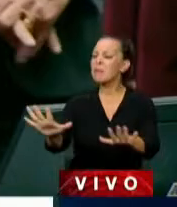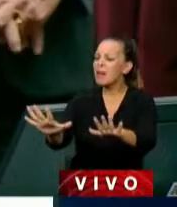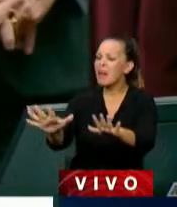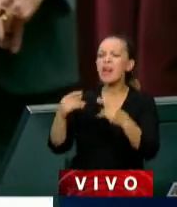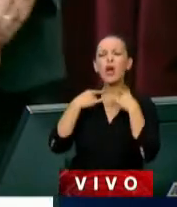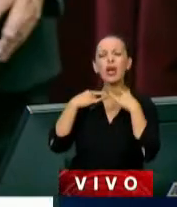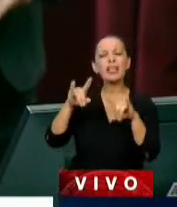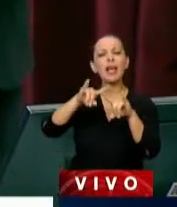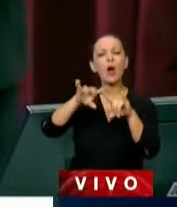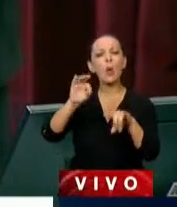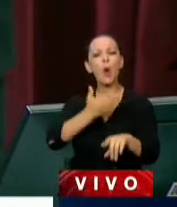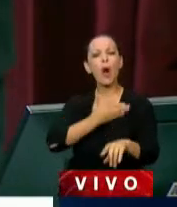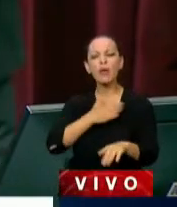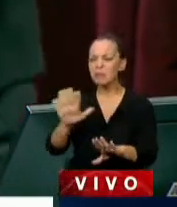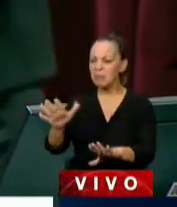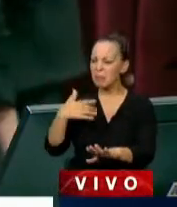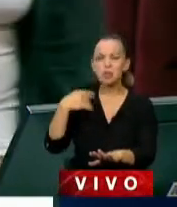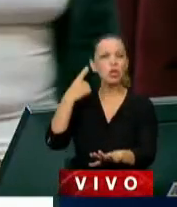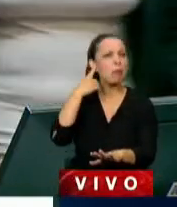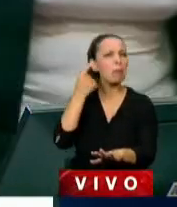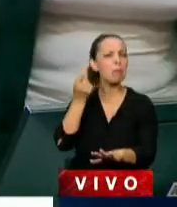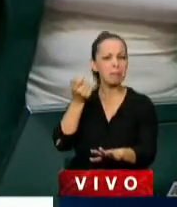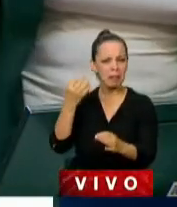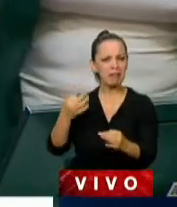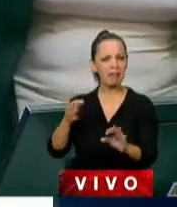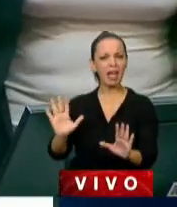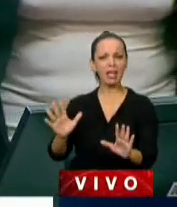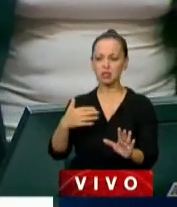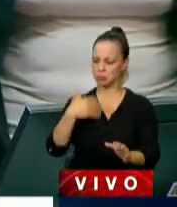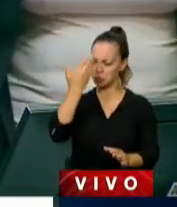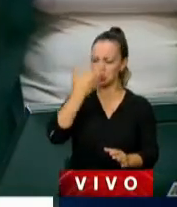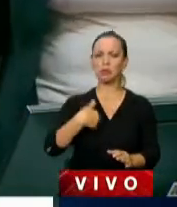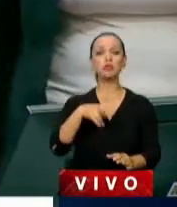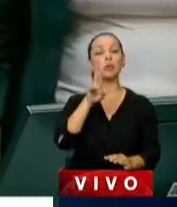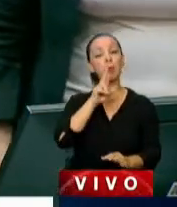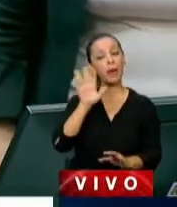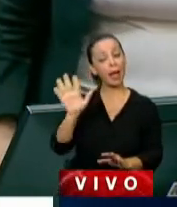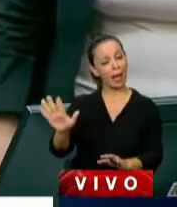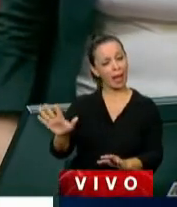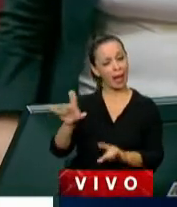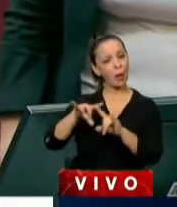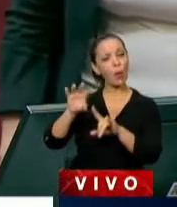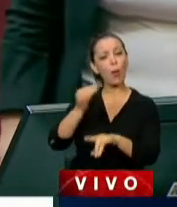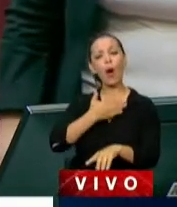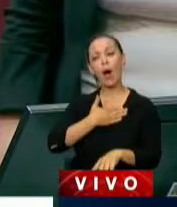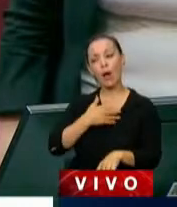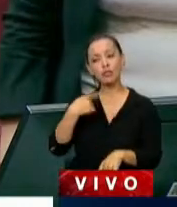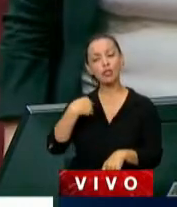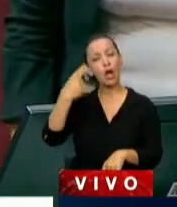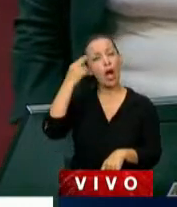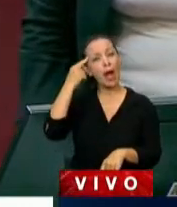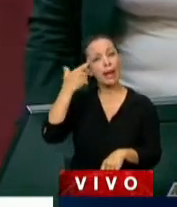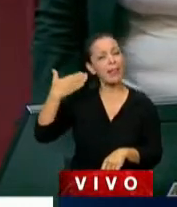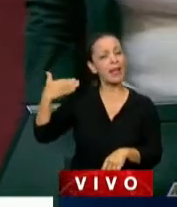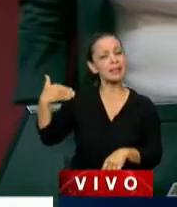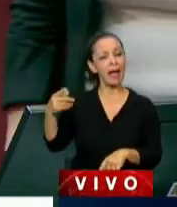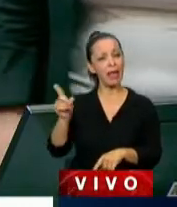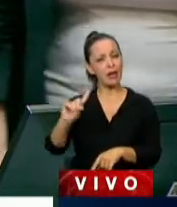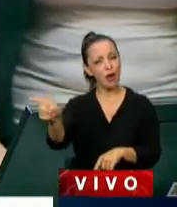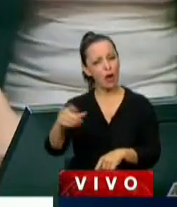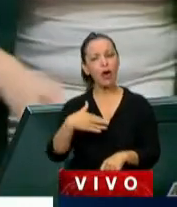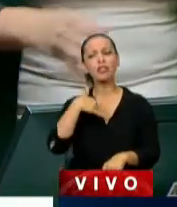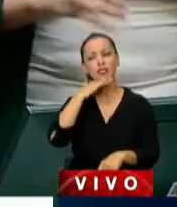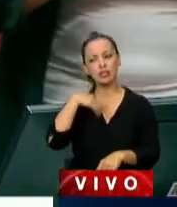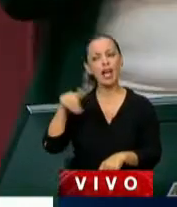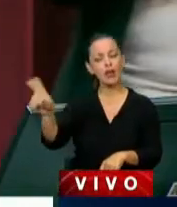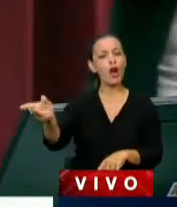posible para que no sea reelegida. También el cargo de presidente de la Cámara es algo que generalmente se negocia, ¿no? Le